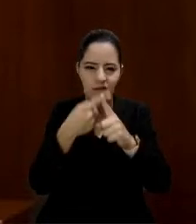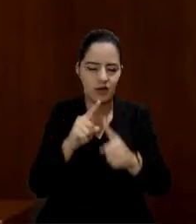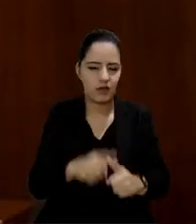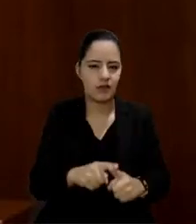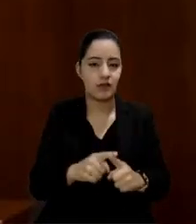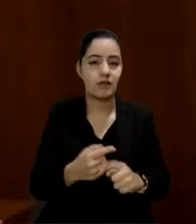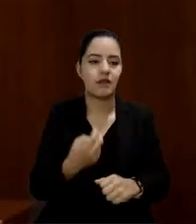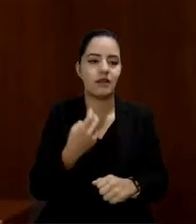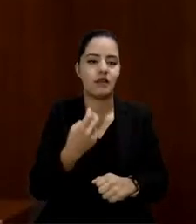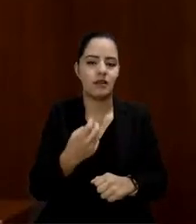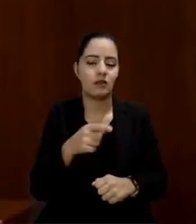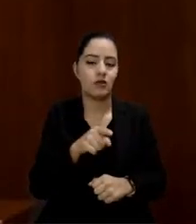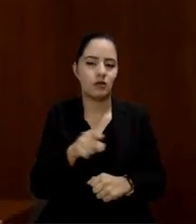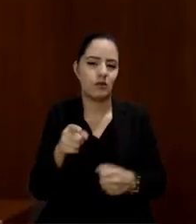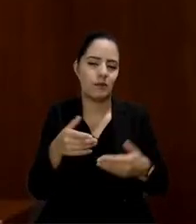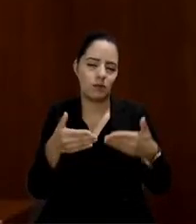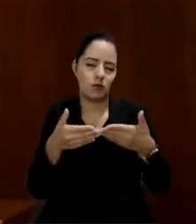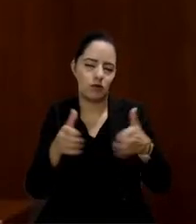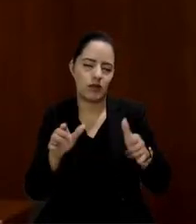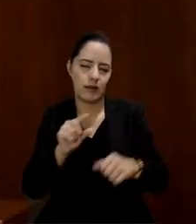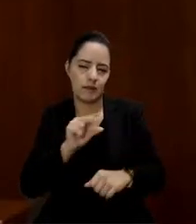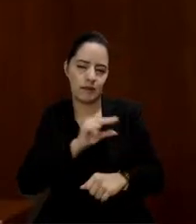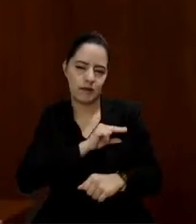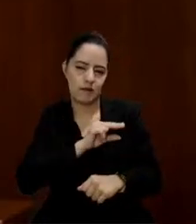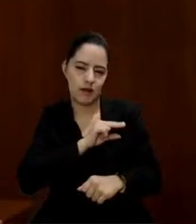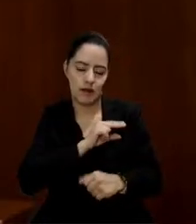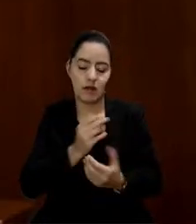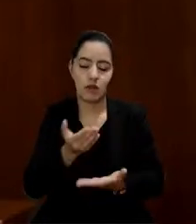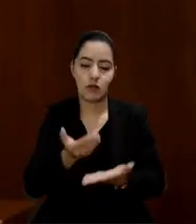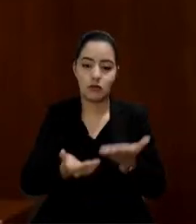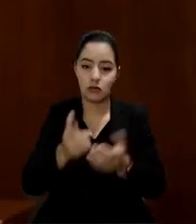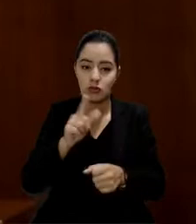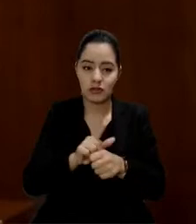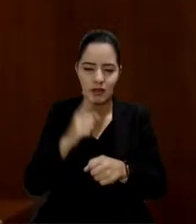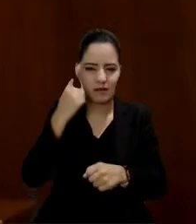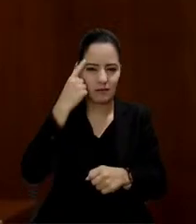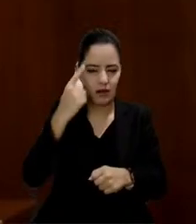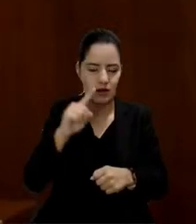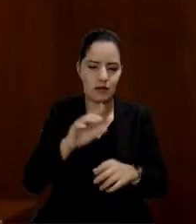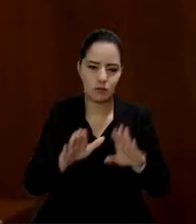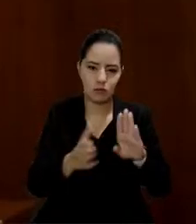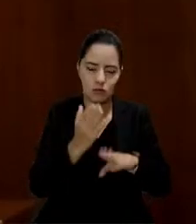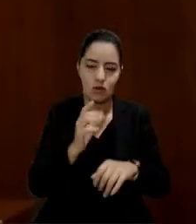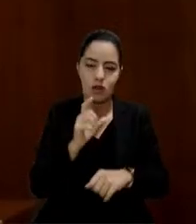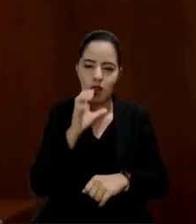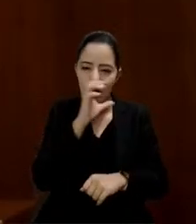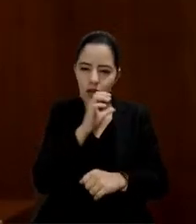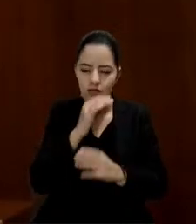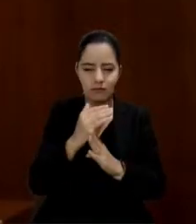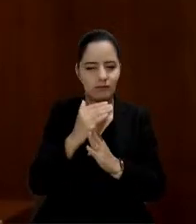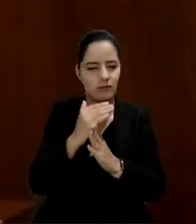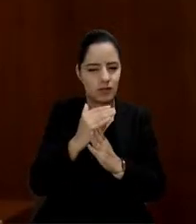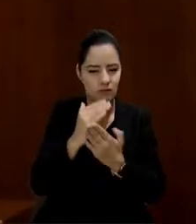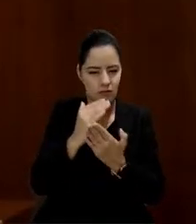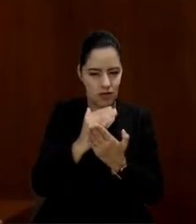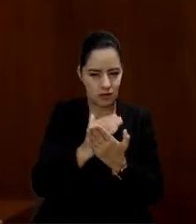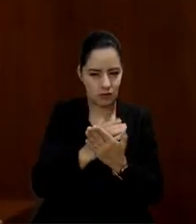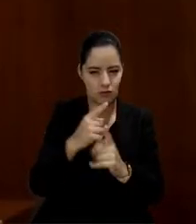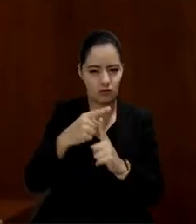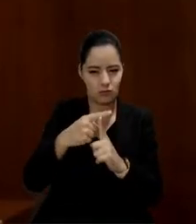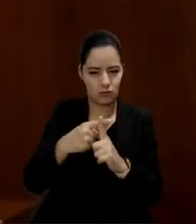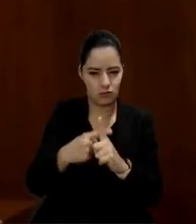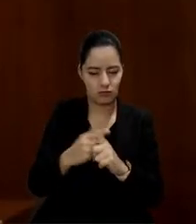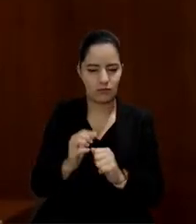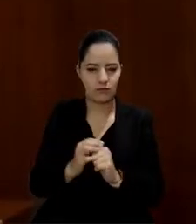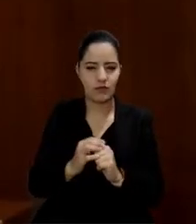iniciativa pública y privada y social con el fin de enfrentar el cambio climático. Como grupo parlamentario de Morena, estamos